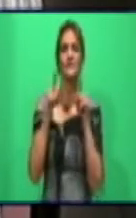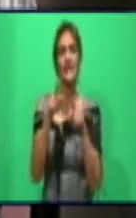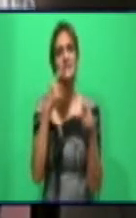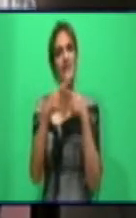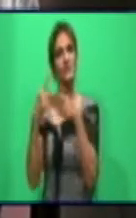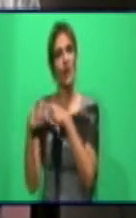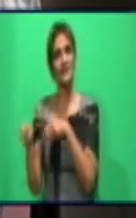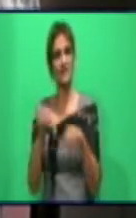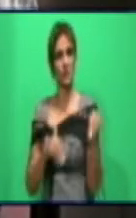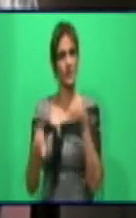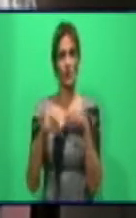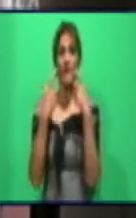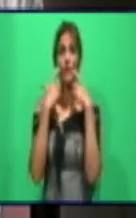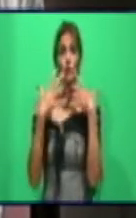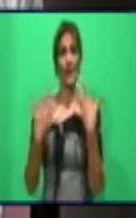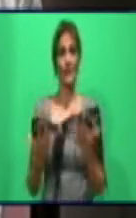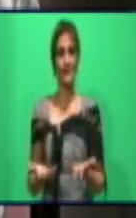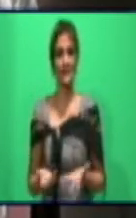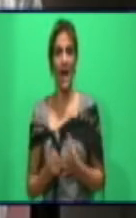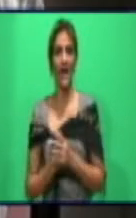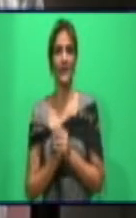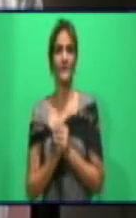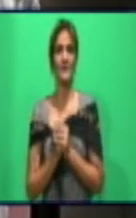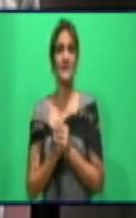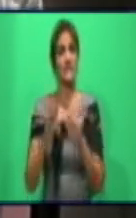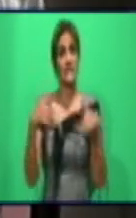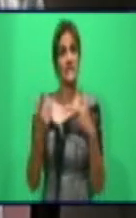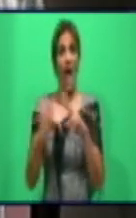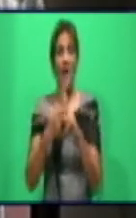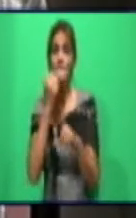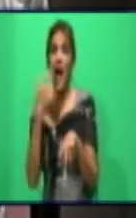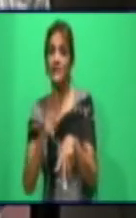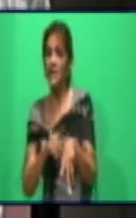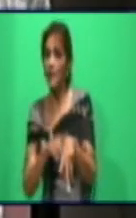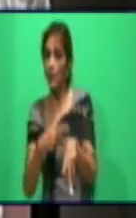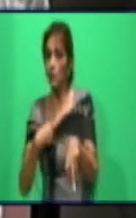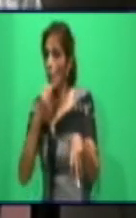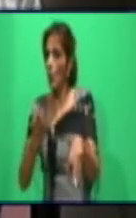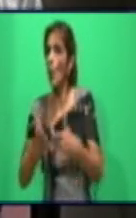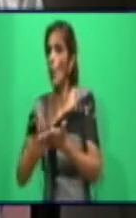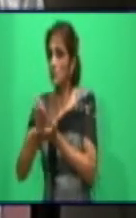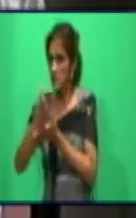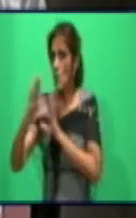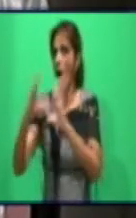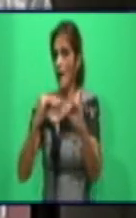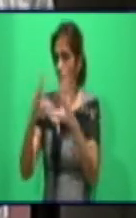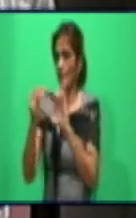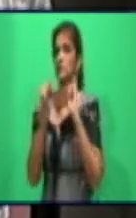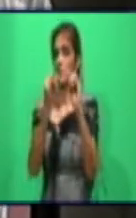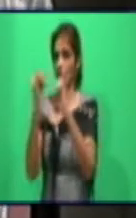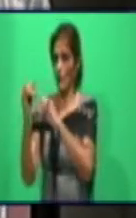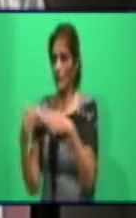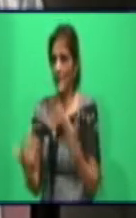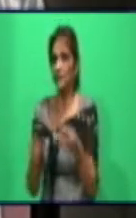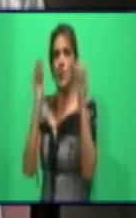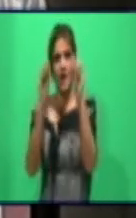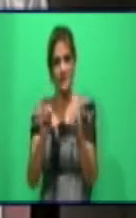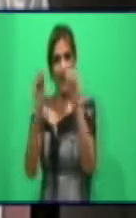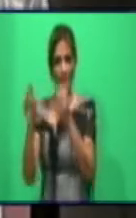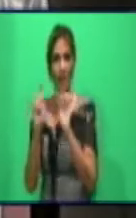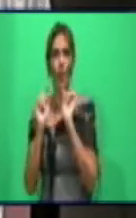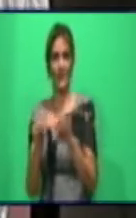quería referirme y si queda más tiempo estoy dispuesto a seguir hablándole a en el llamado este que estoy